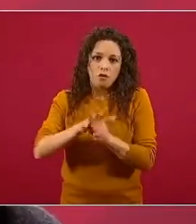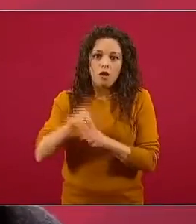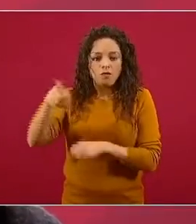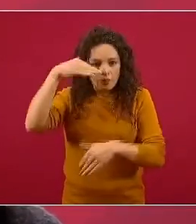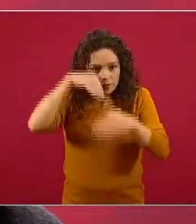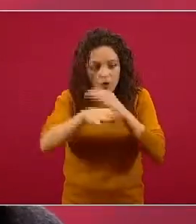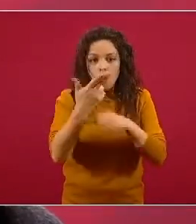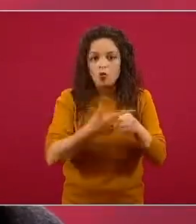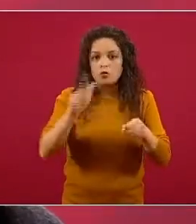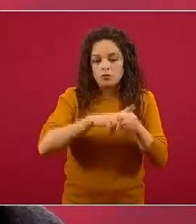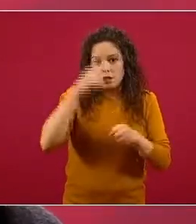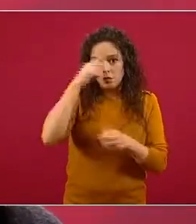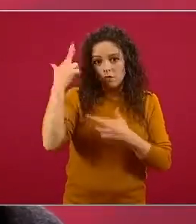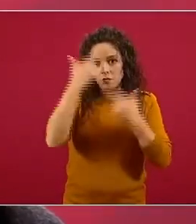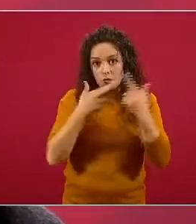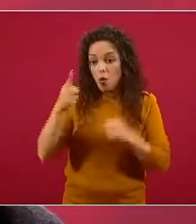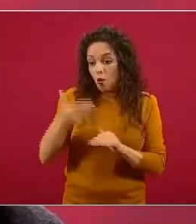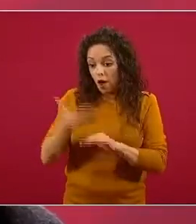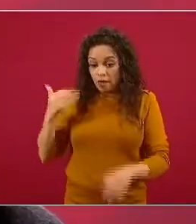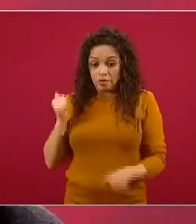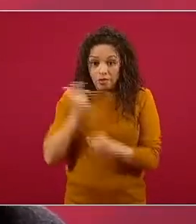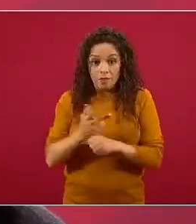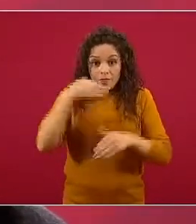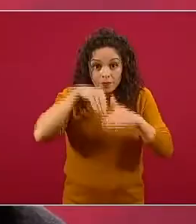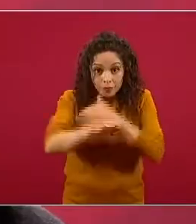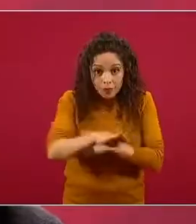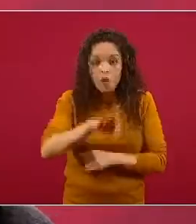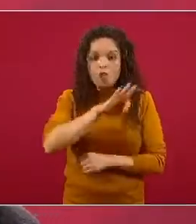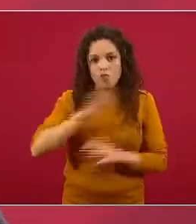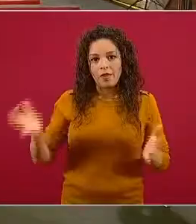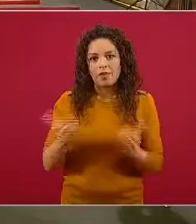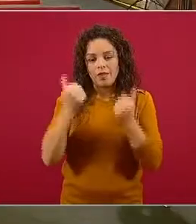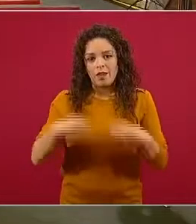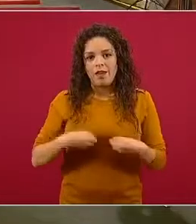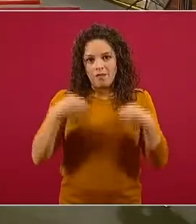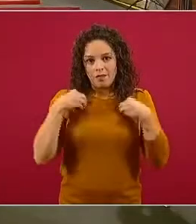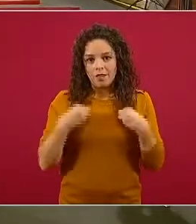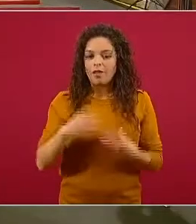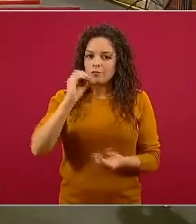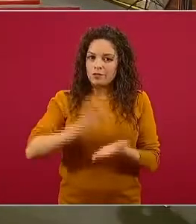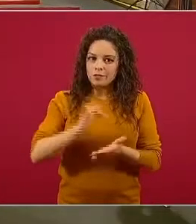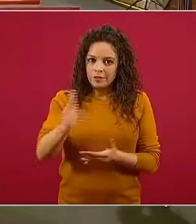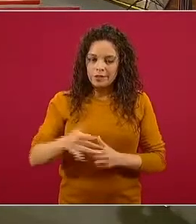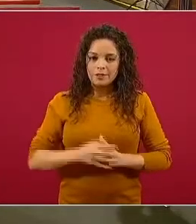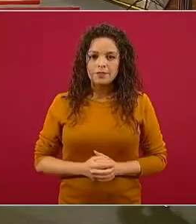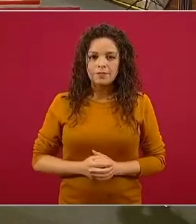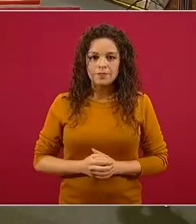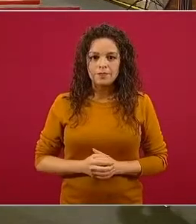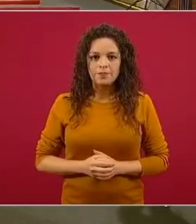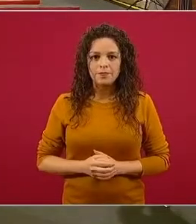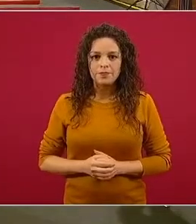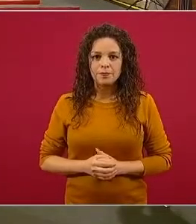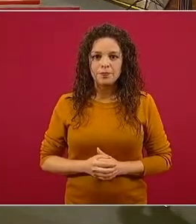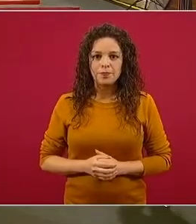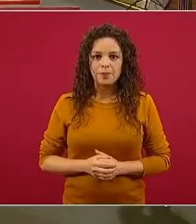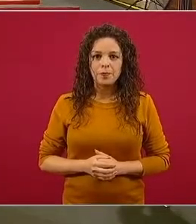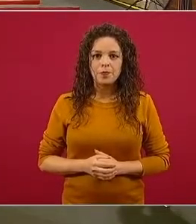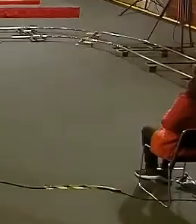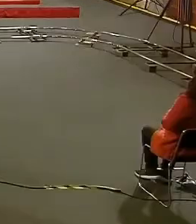Llegar temprano ayuda a salvar vidas. Muchas gracias. Muchas gracias.